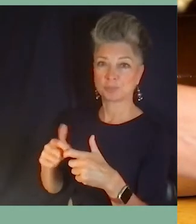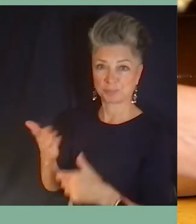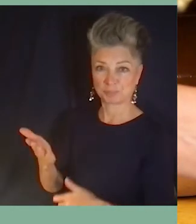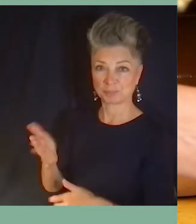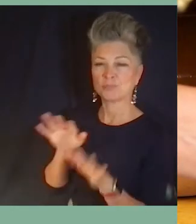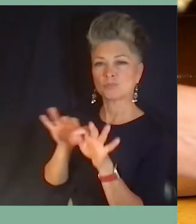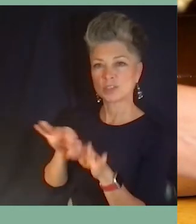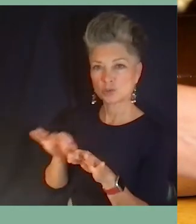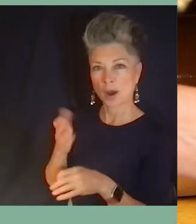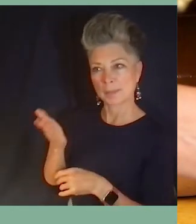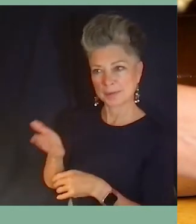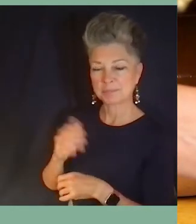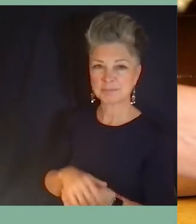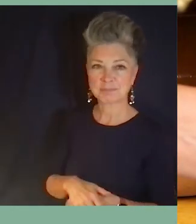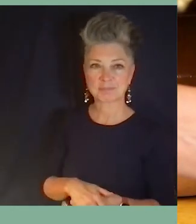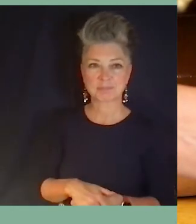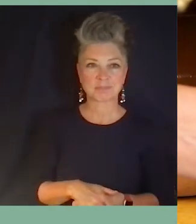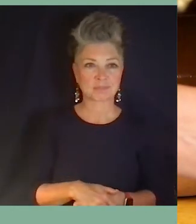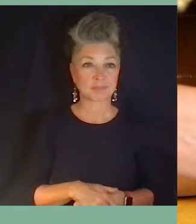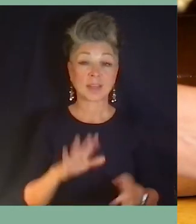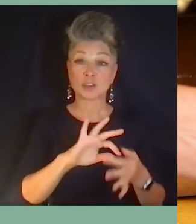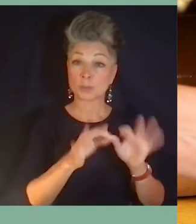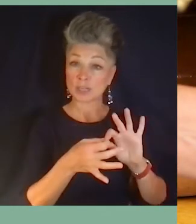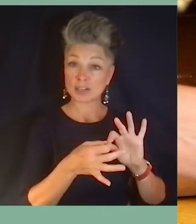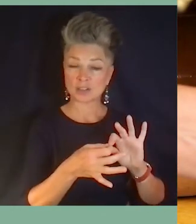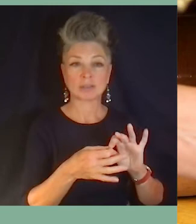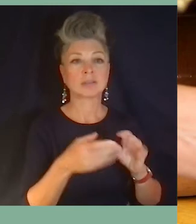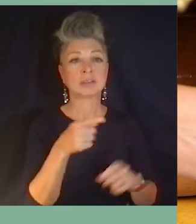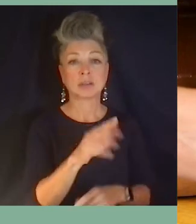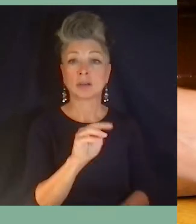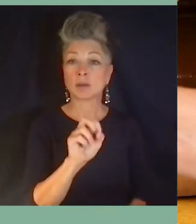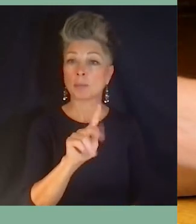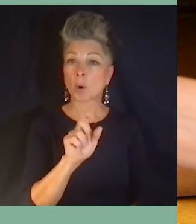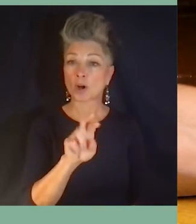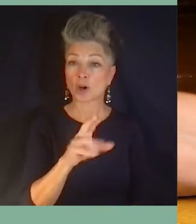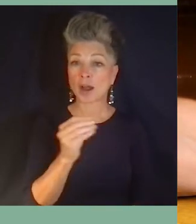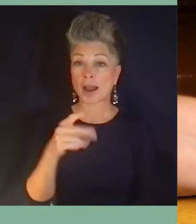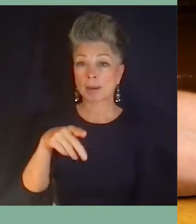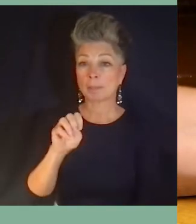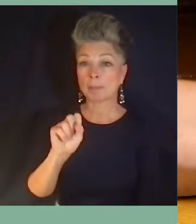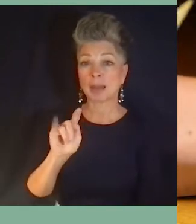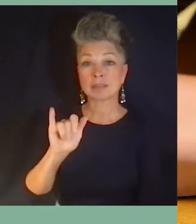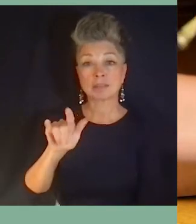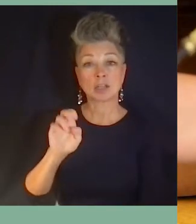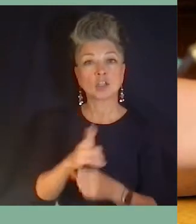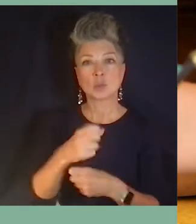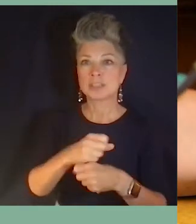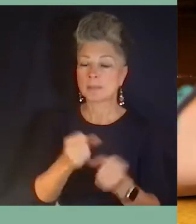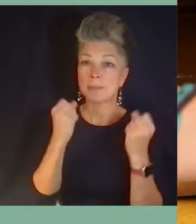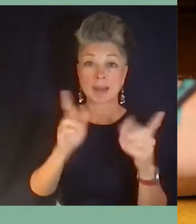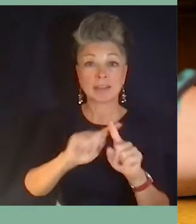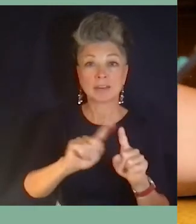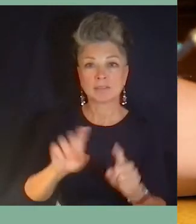utiliza para hacer todo tipo de salsas. This is a mortar and pestle, which is used to make many different